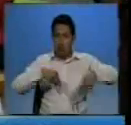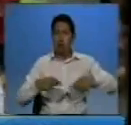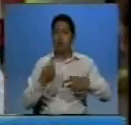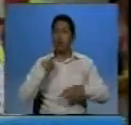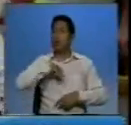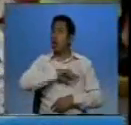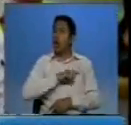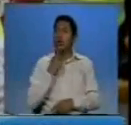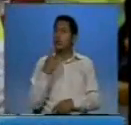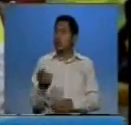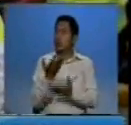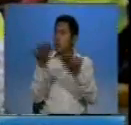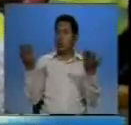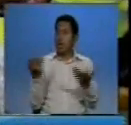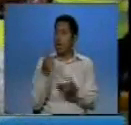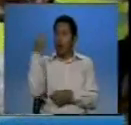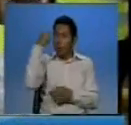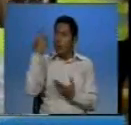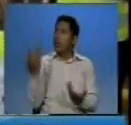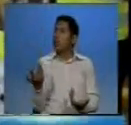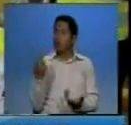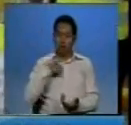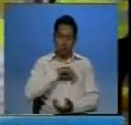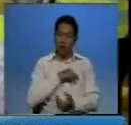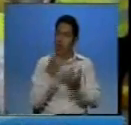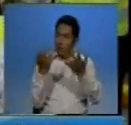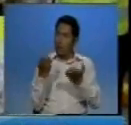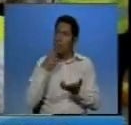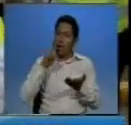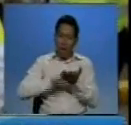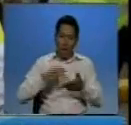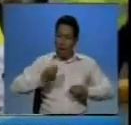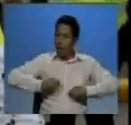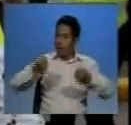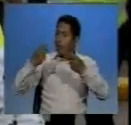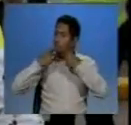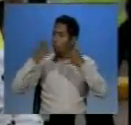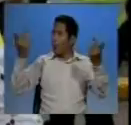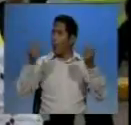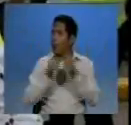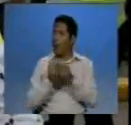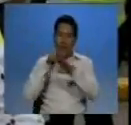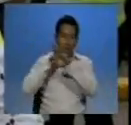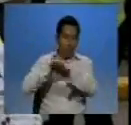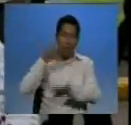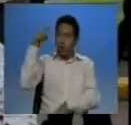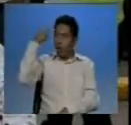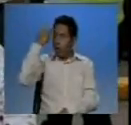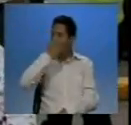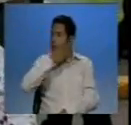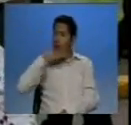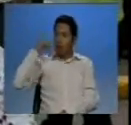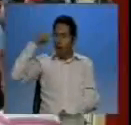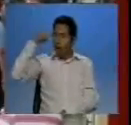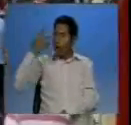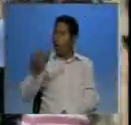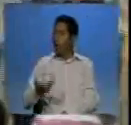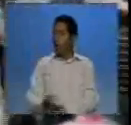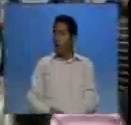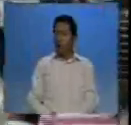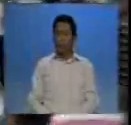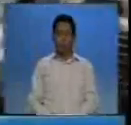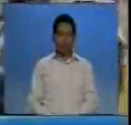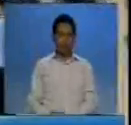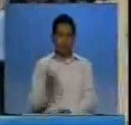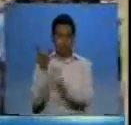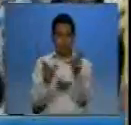decirte, compañero gobernador, que haremos llegar una carta pública en respaldo a nuestro presidente Rafael Correa. Los